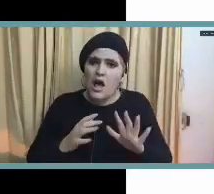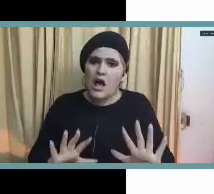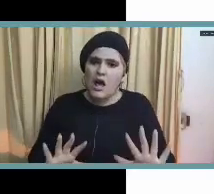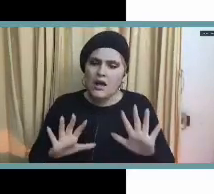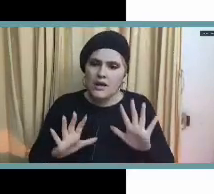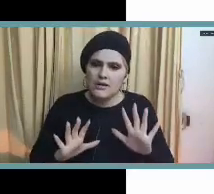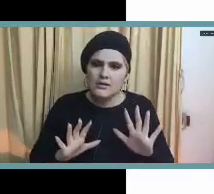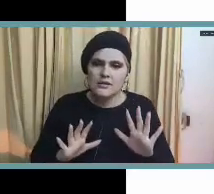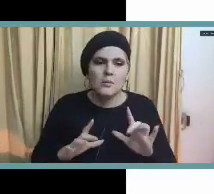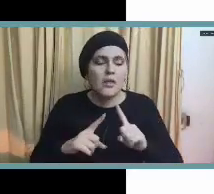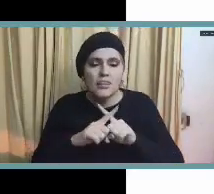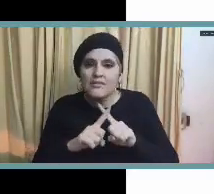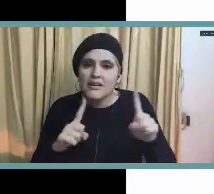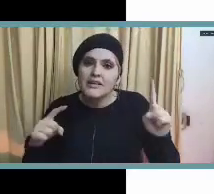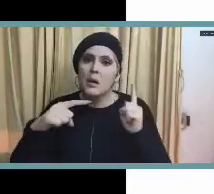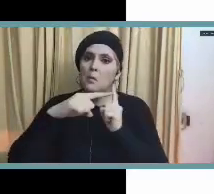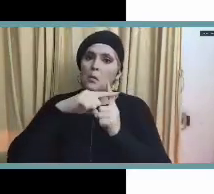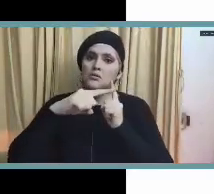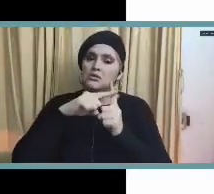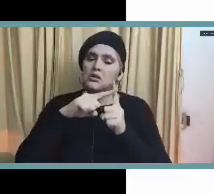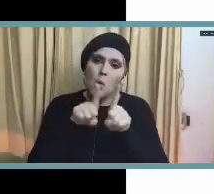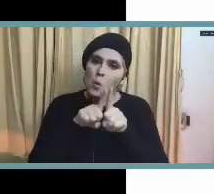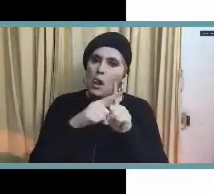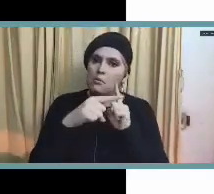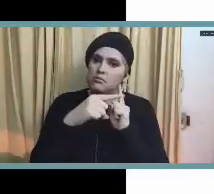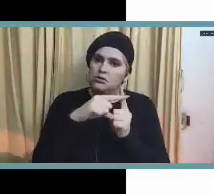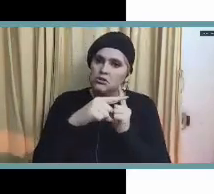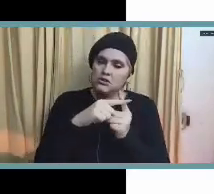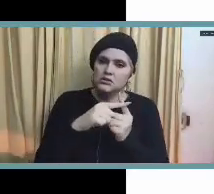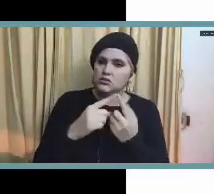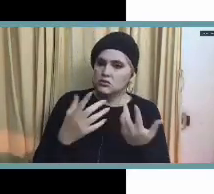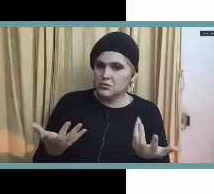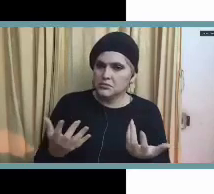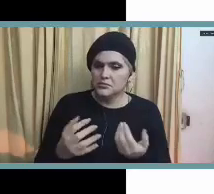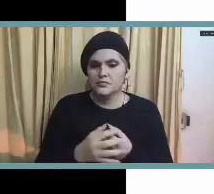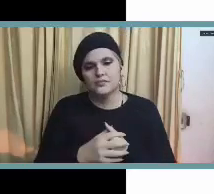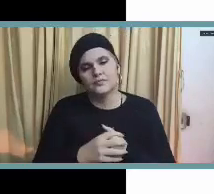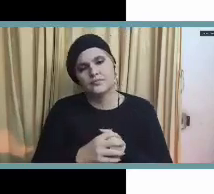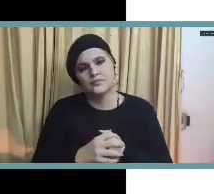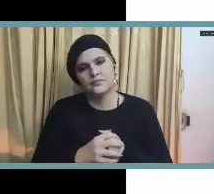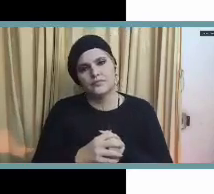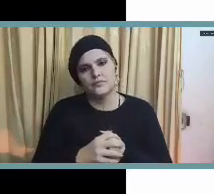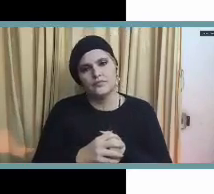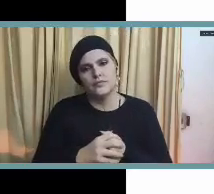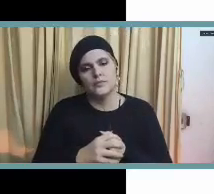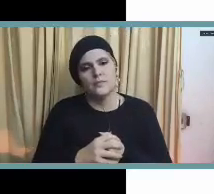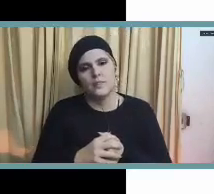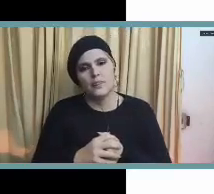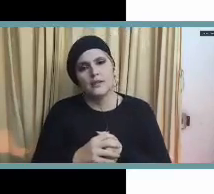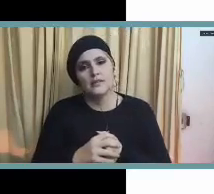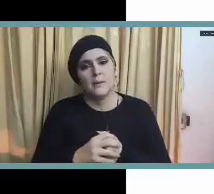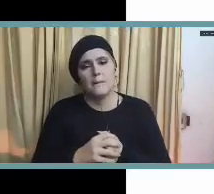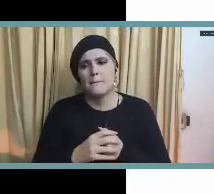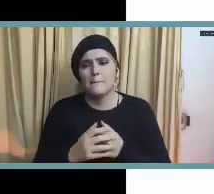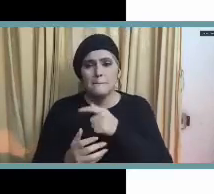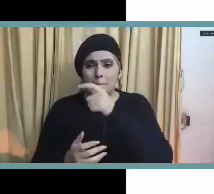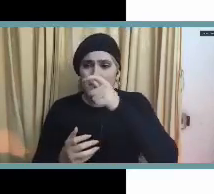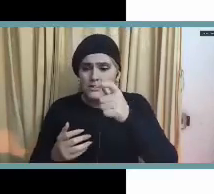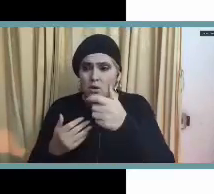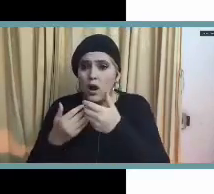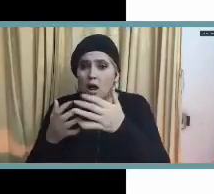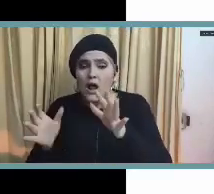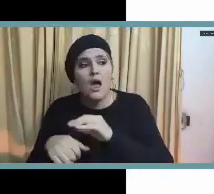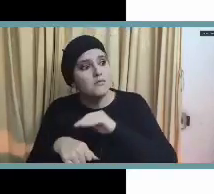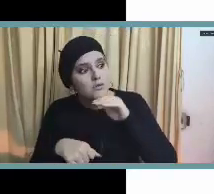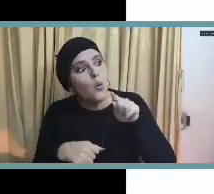diferencias positivas que tiene. Por lo tanto, primero, cualquier persona que diga que tiene una cura es un charlatán,